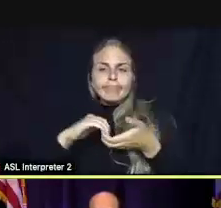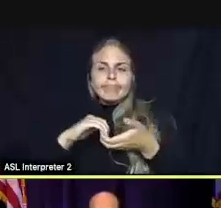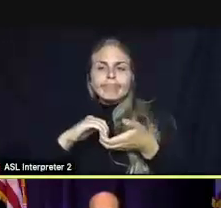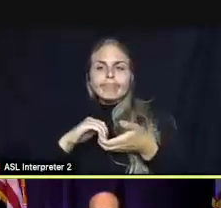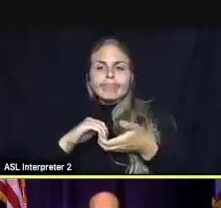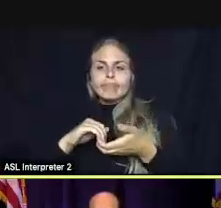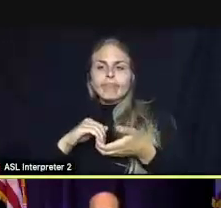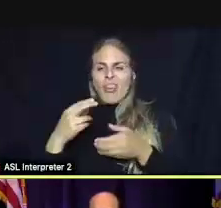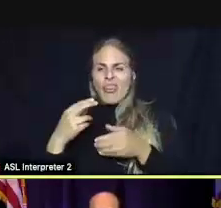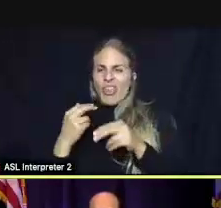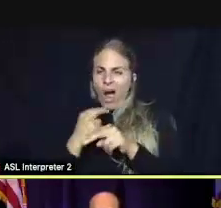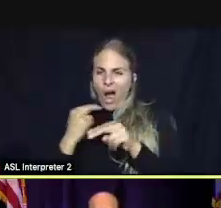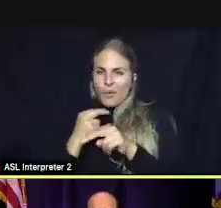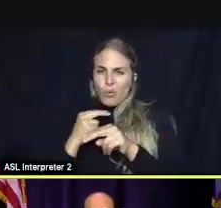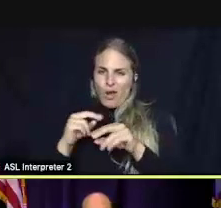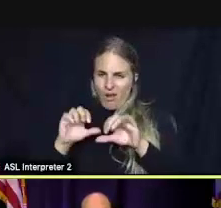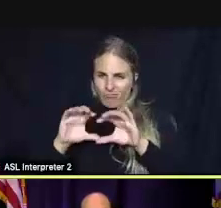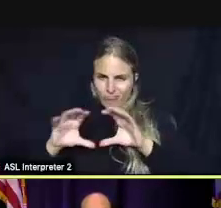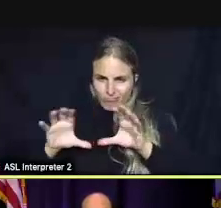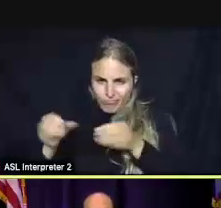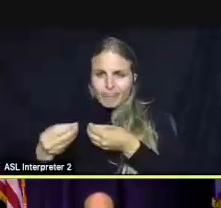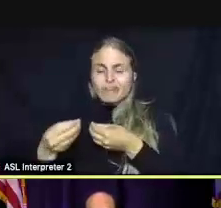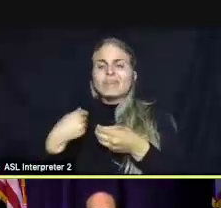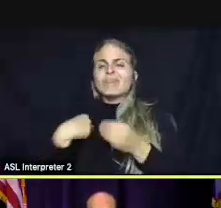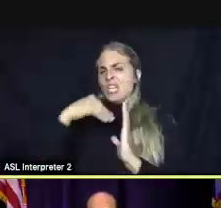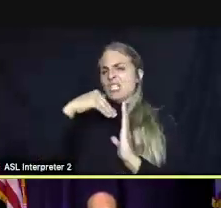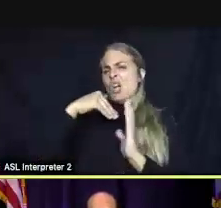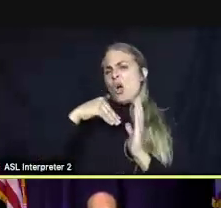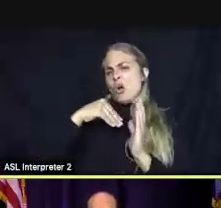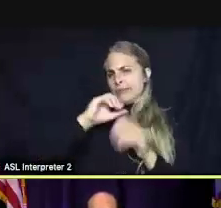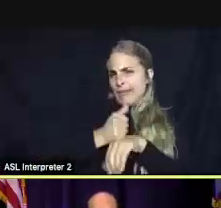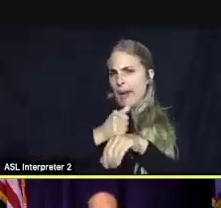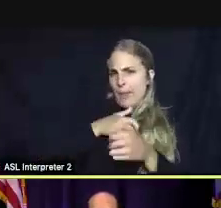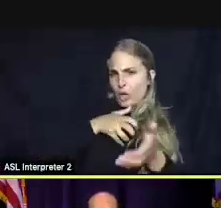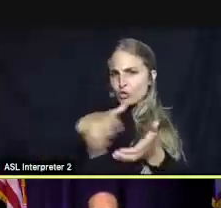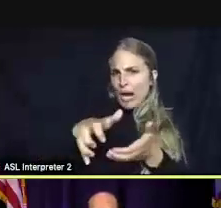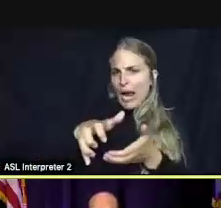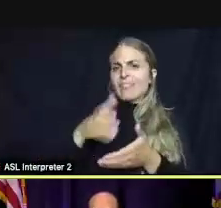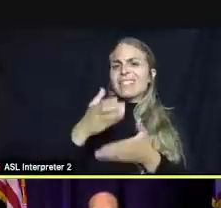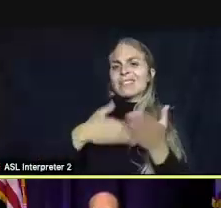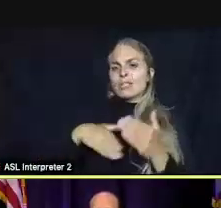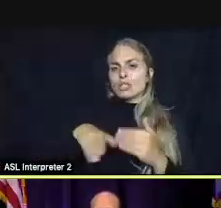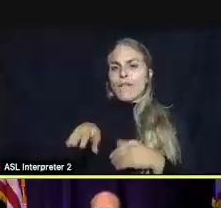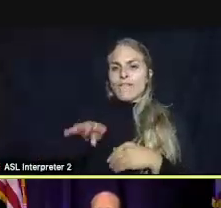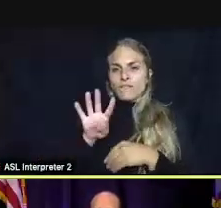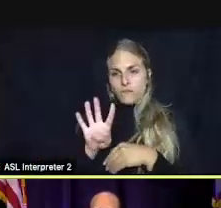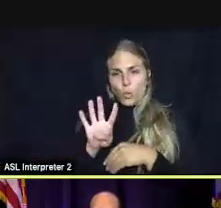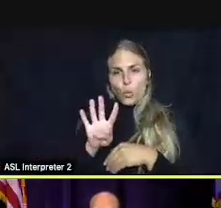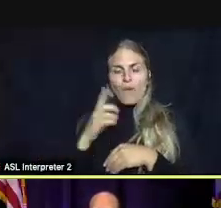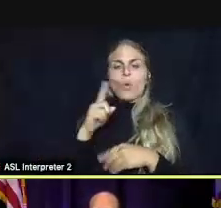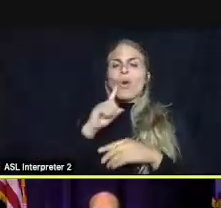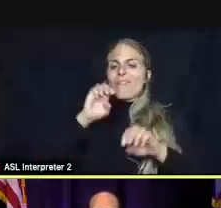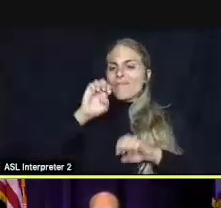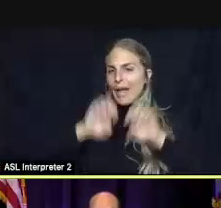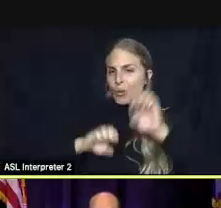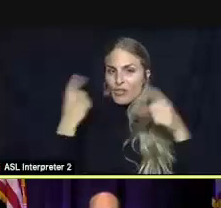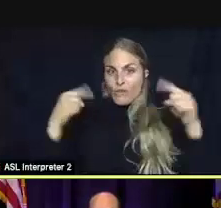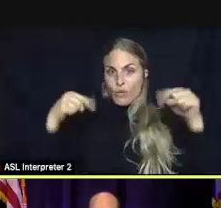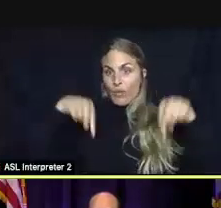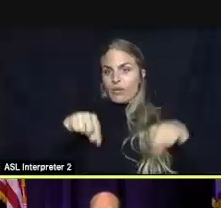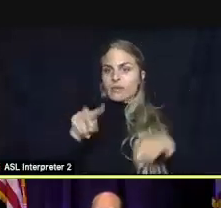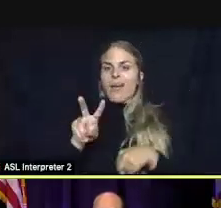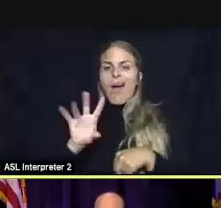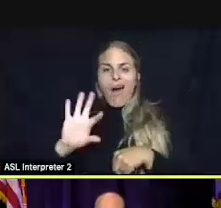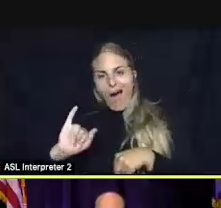York, en colaboración con la Administración Federal de Carreteras, publicó un informe de diseño preliminar y una declaración de